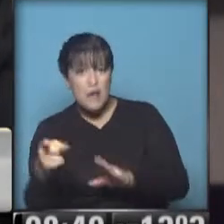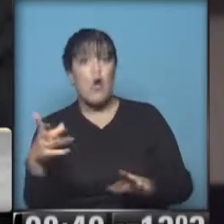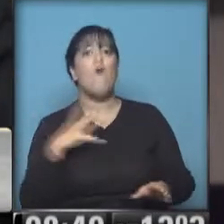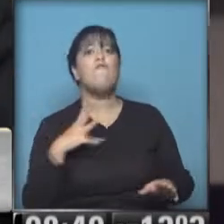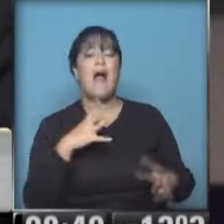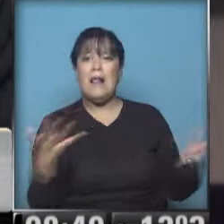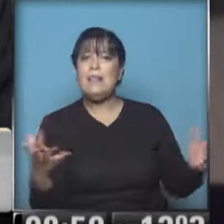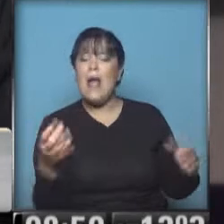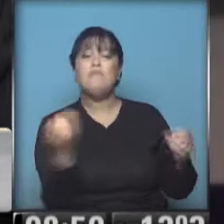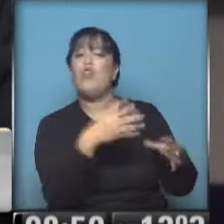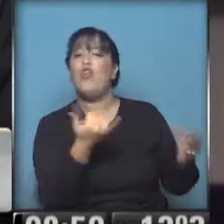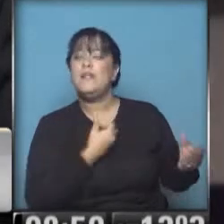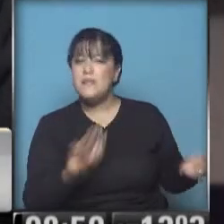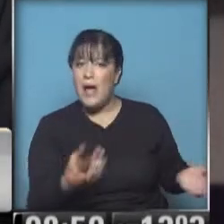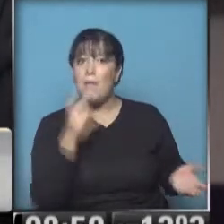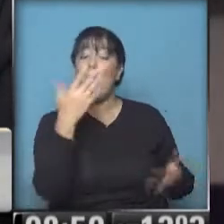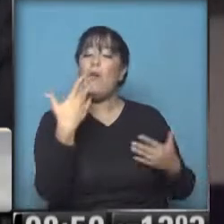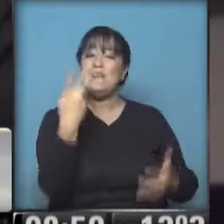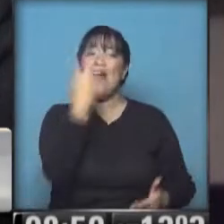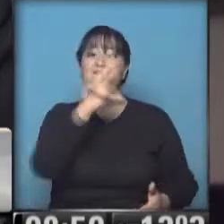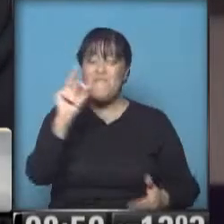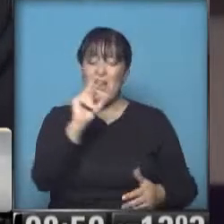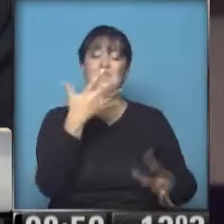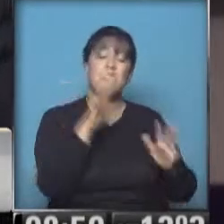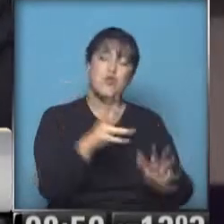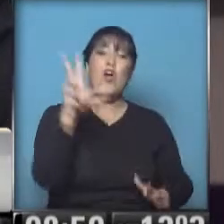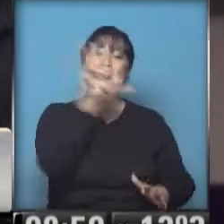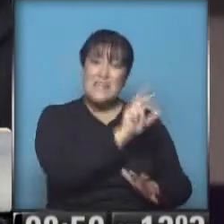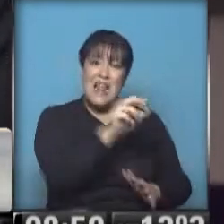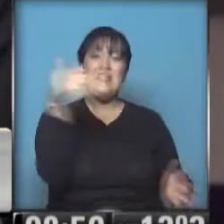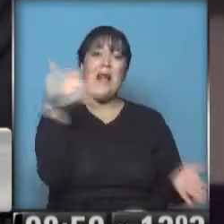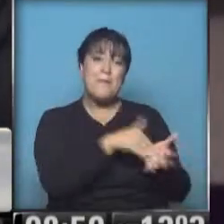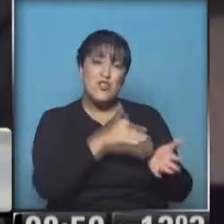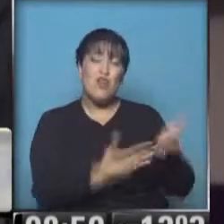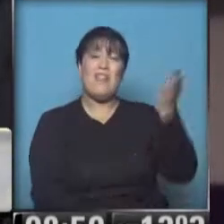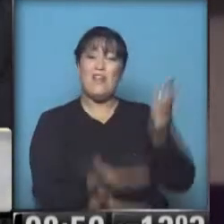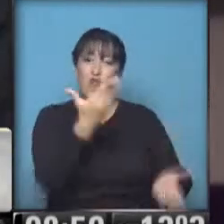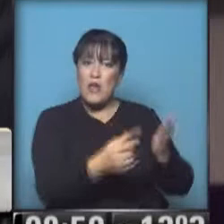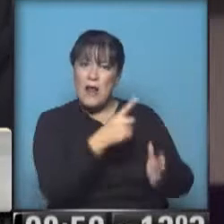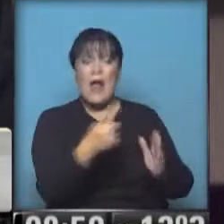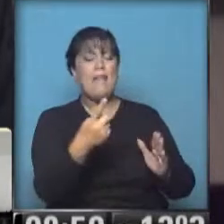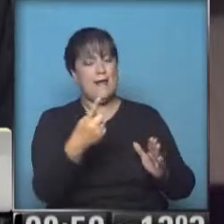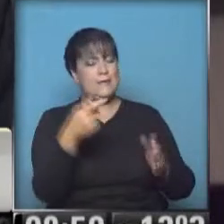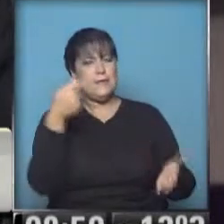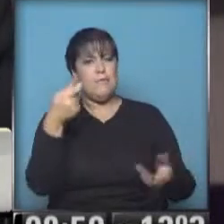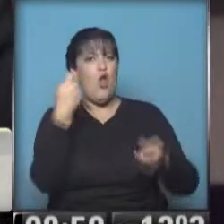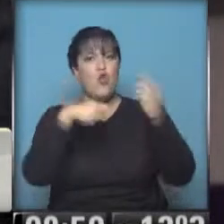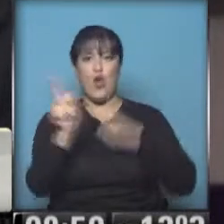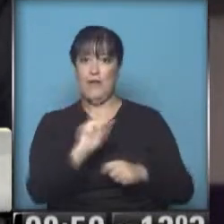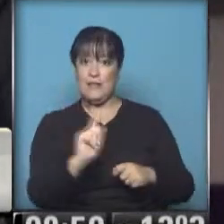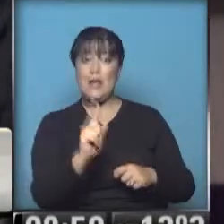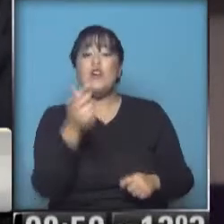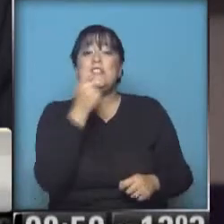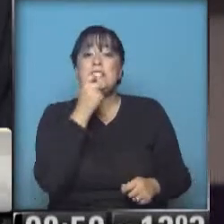liquidado más de 20 millones podrían ser cerca de 30 millones de toneladas de soja ahora sí son los productores los que lo